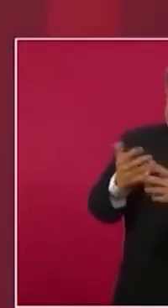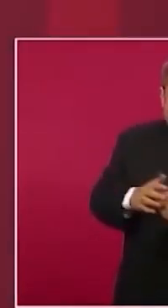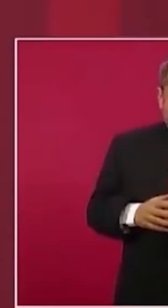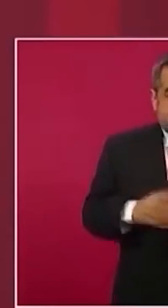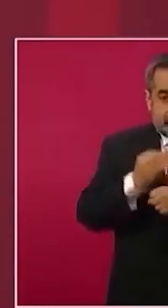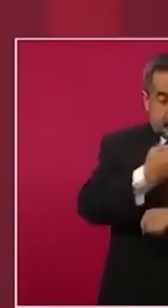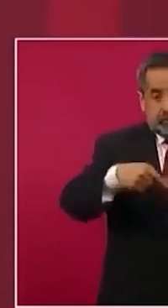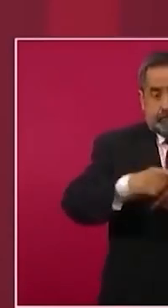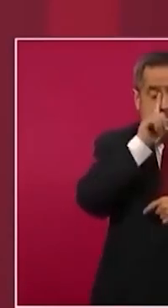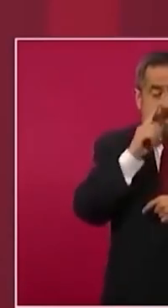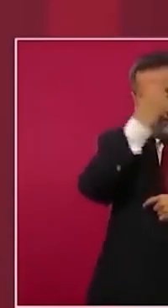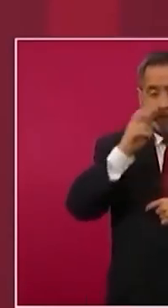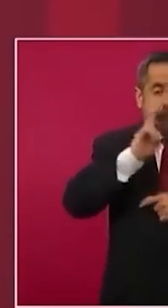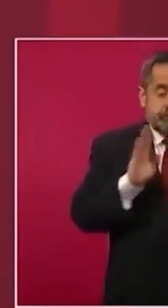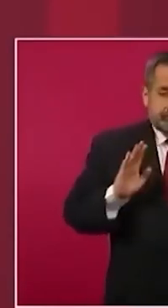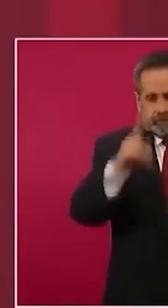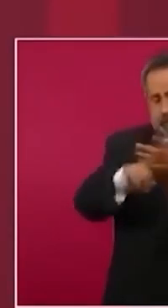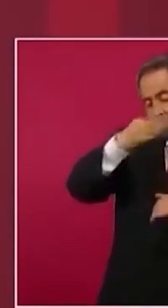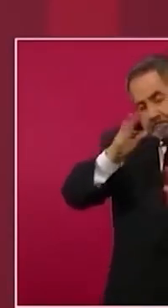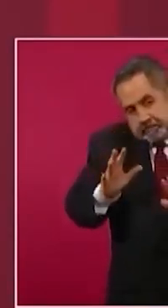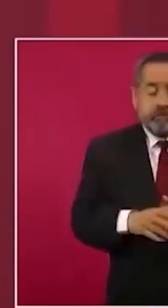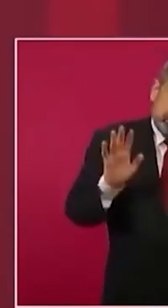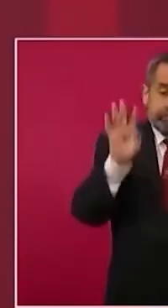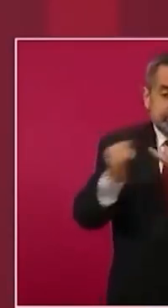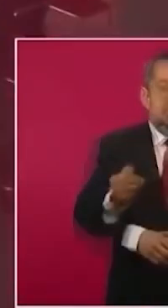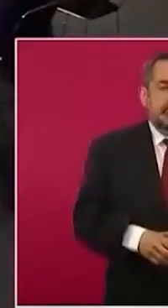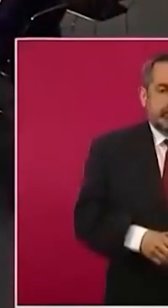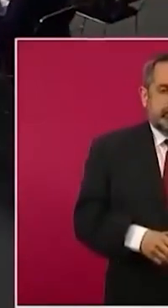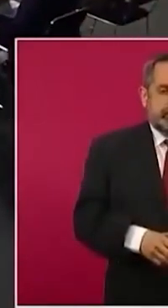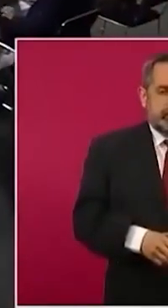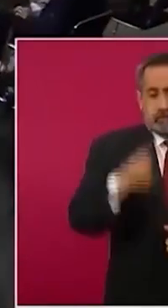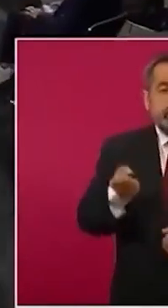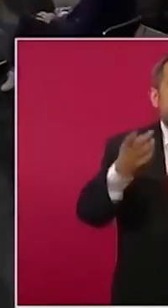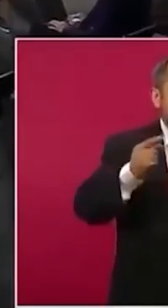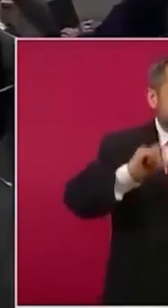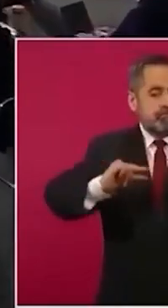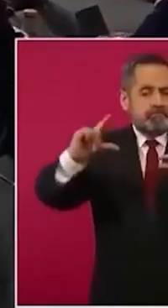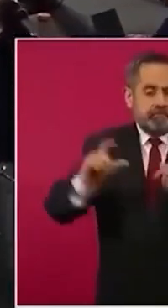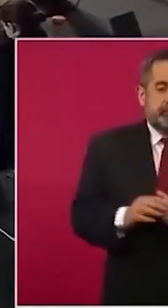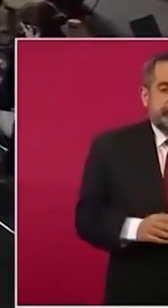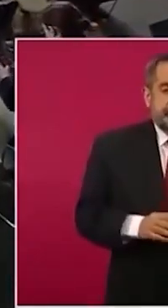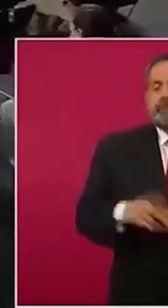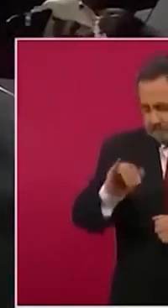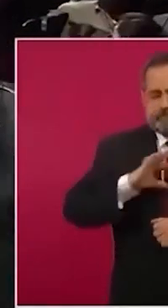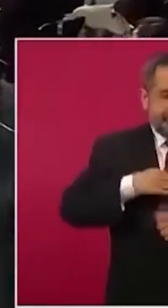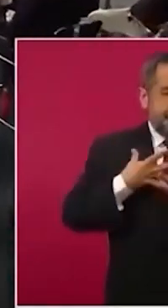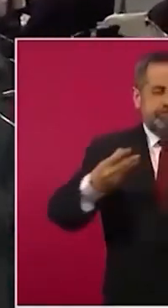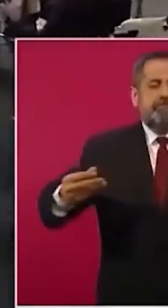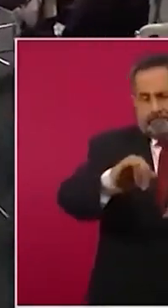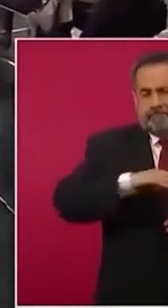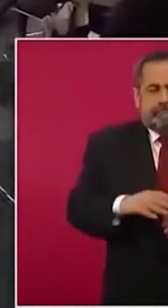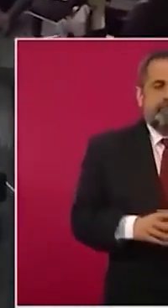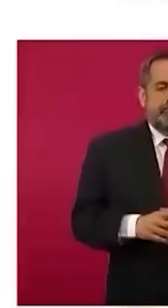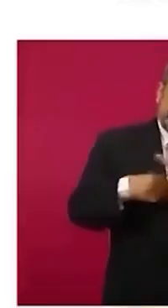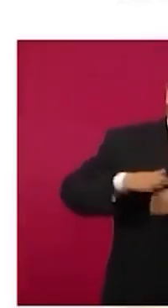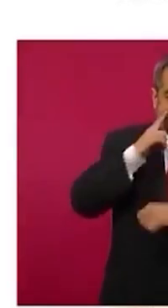Tempranito en la mañanera, nuestro galardón de la ciencia, nuestra medalla de oro de la prevención, nuestro premio Nobel de la medicina moderna, Andrés Manuel,